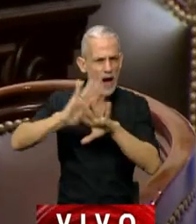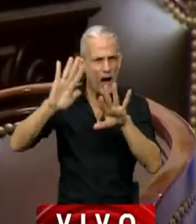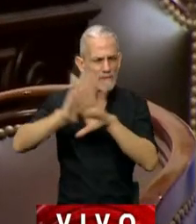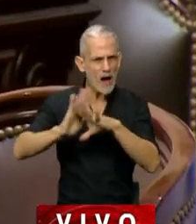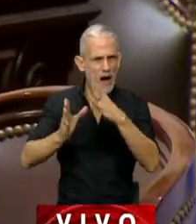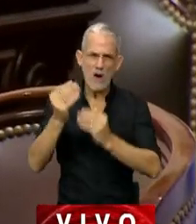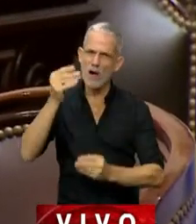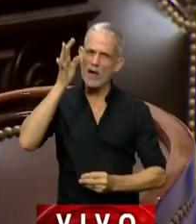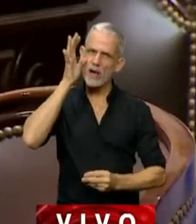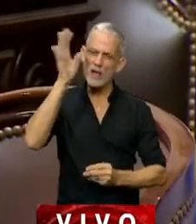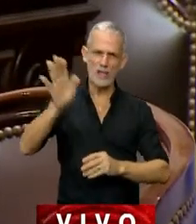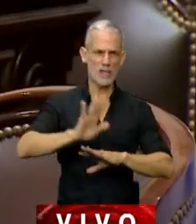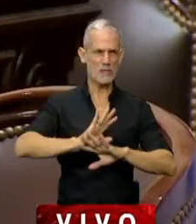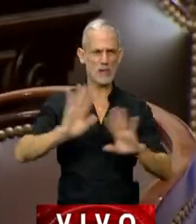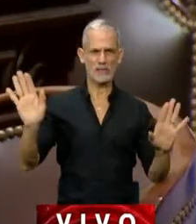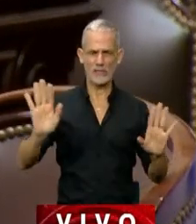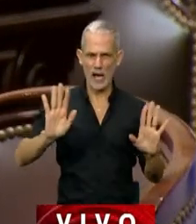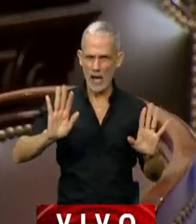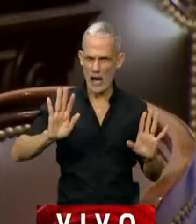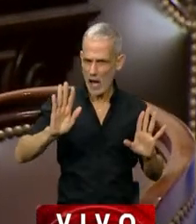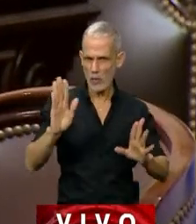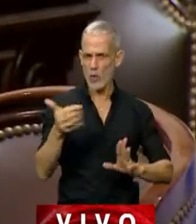es de difícil